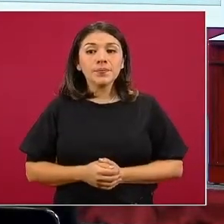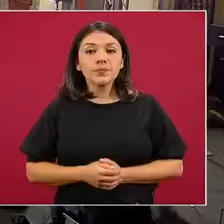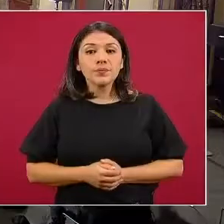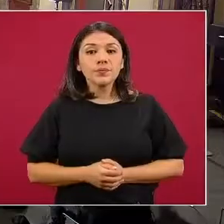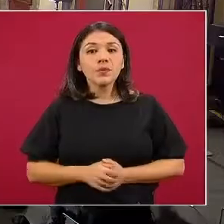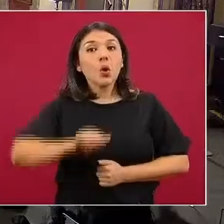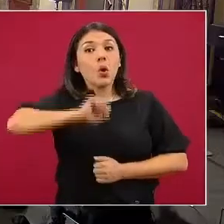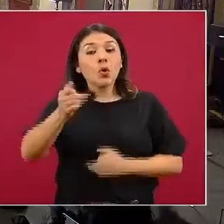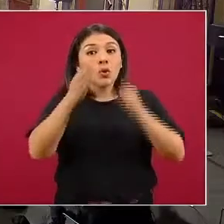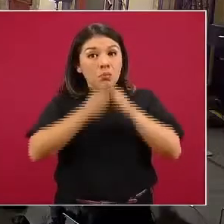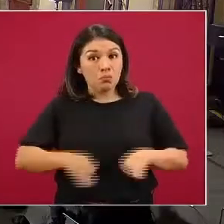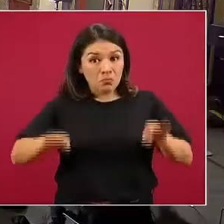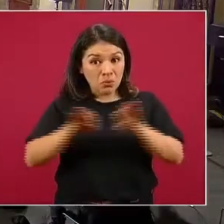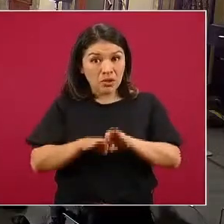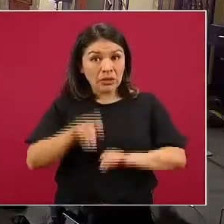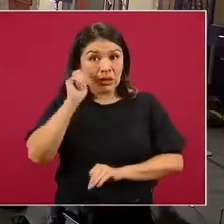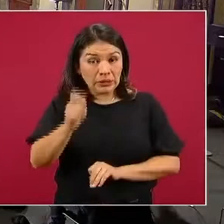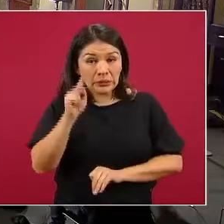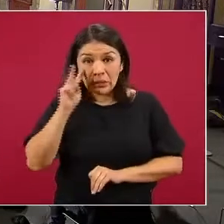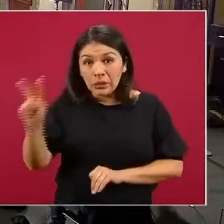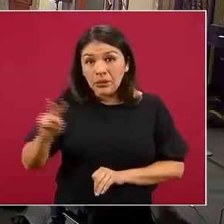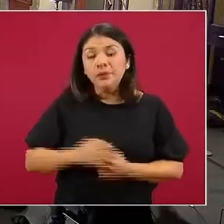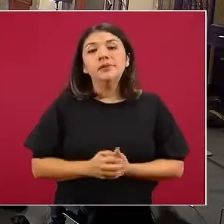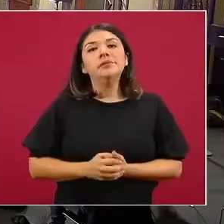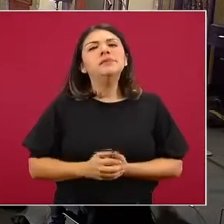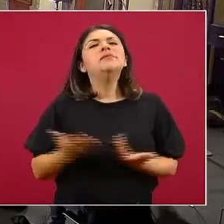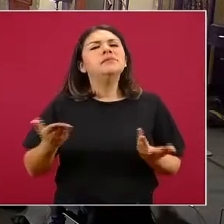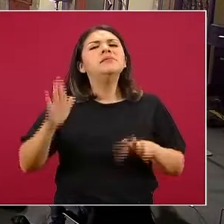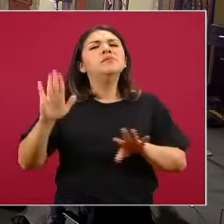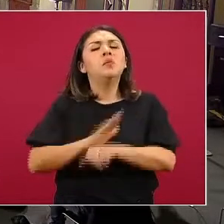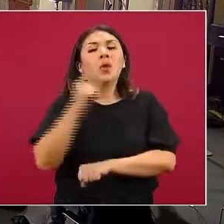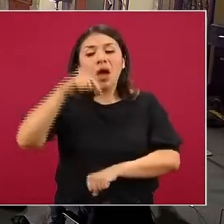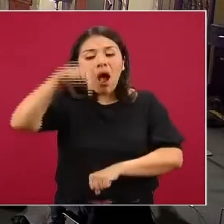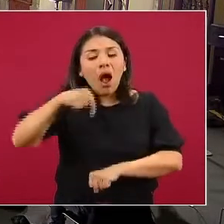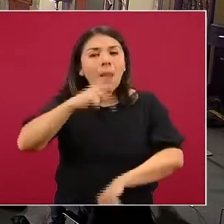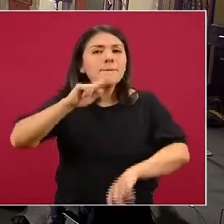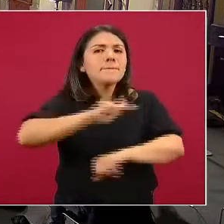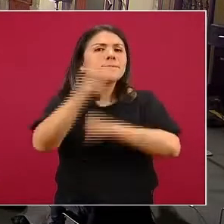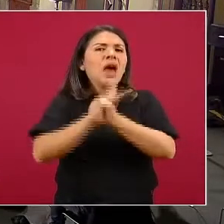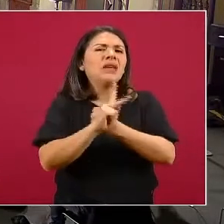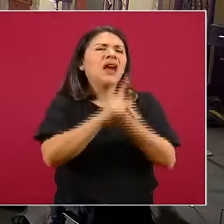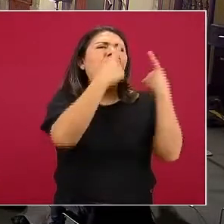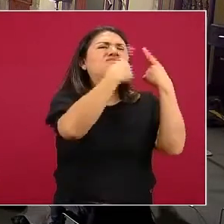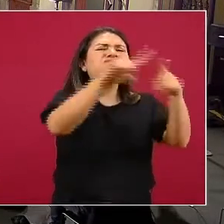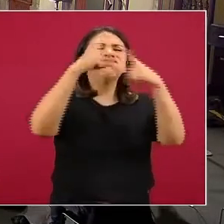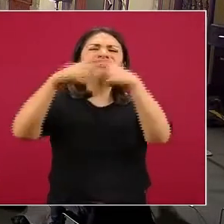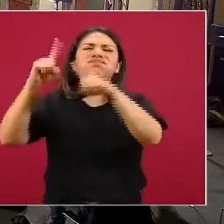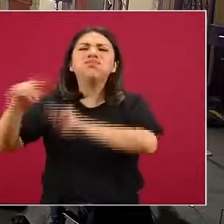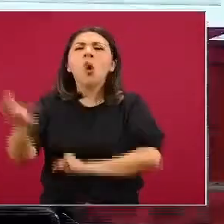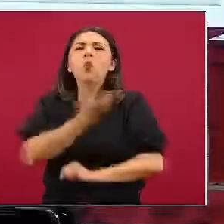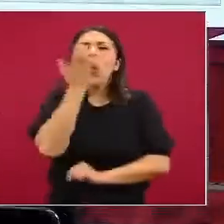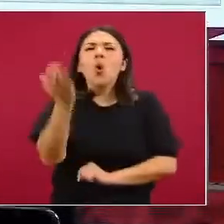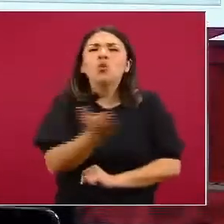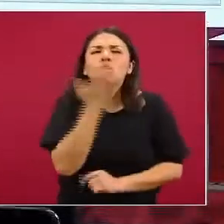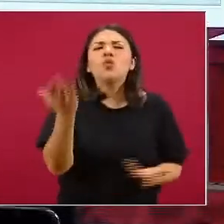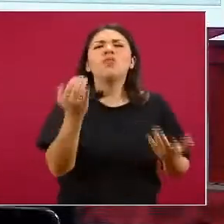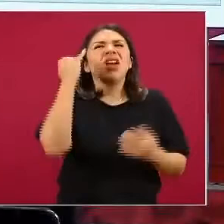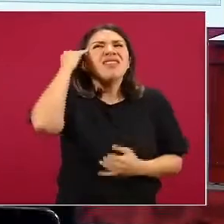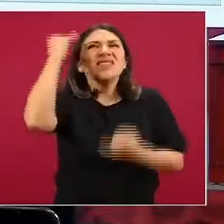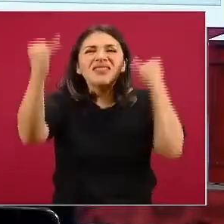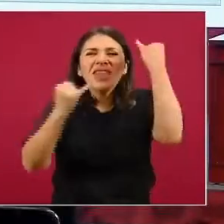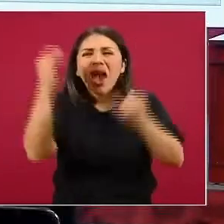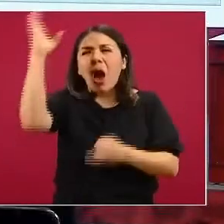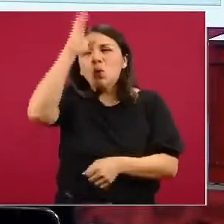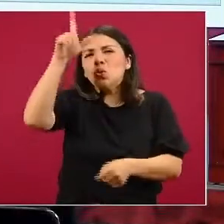Otro punto importante que tenemos, y esto es porque somos un país muy diverso, con costumbres distintas, con